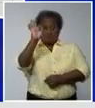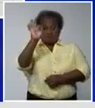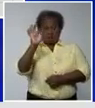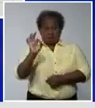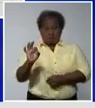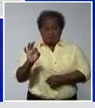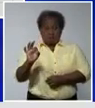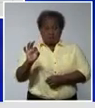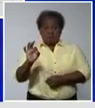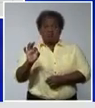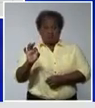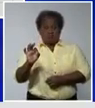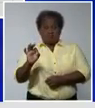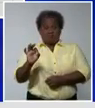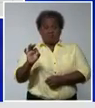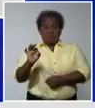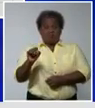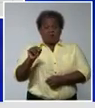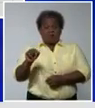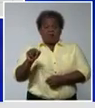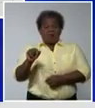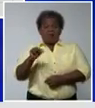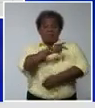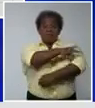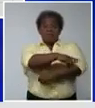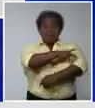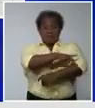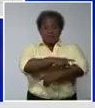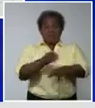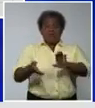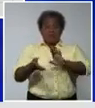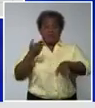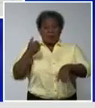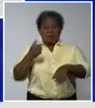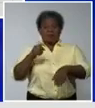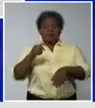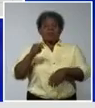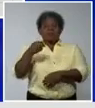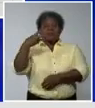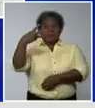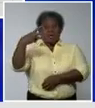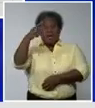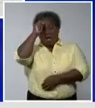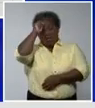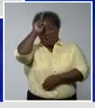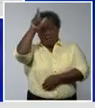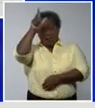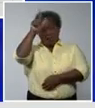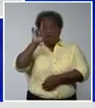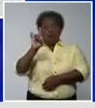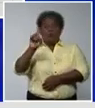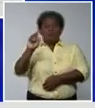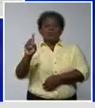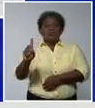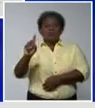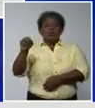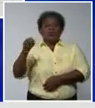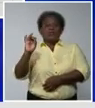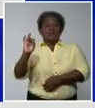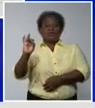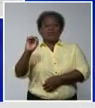con mayor por ciento de recuperación. Le sigue Alemania con 91,7%, Rusia